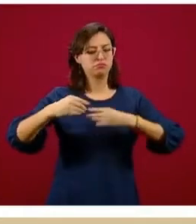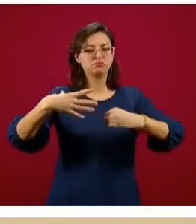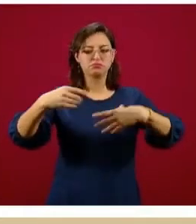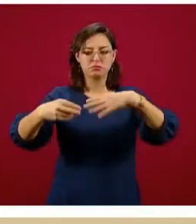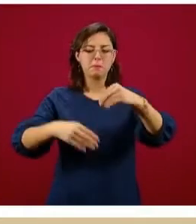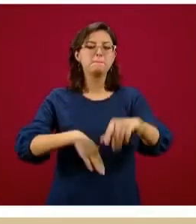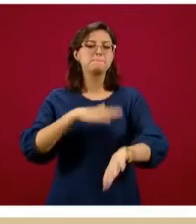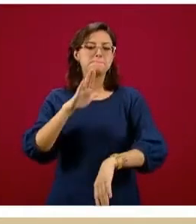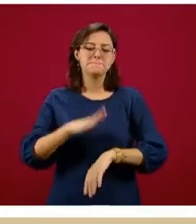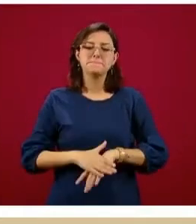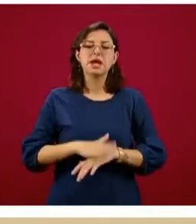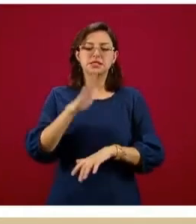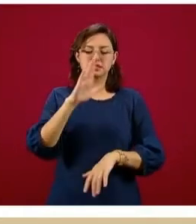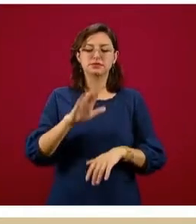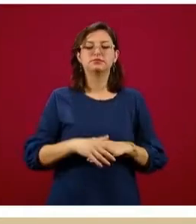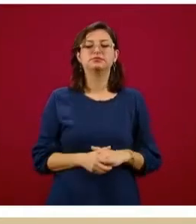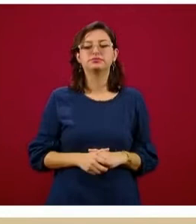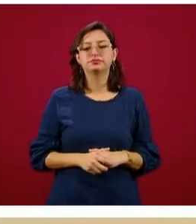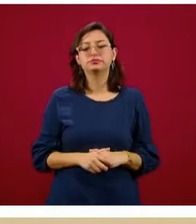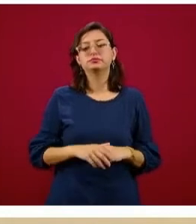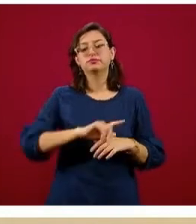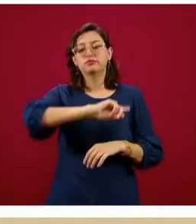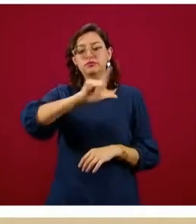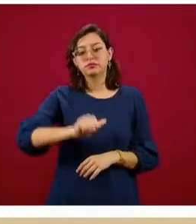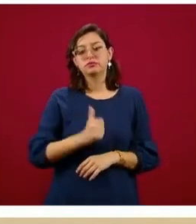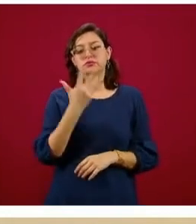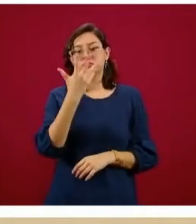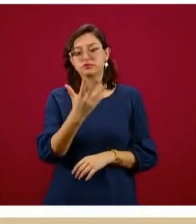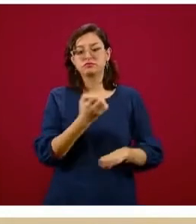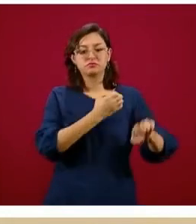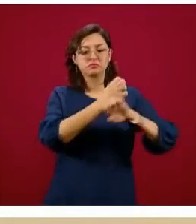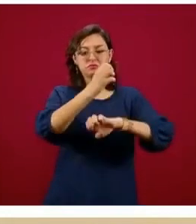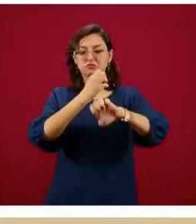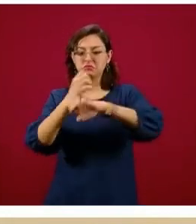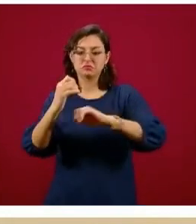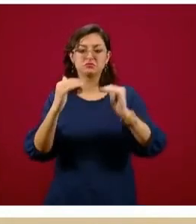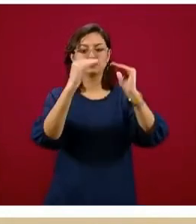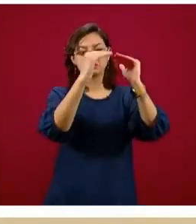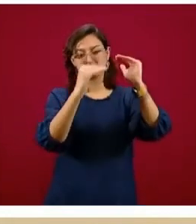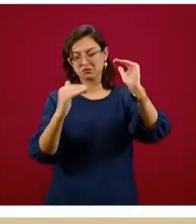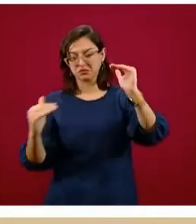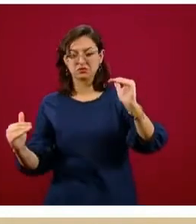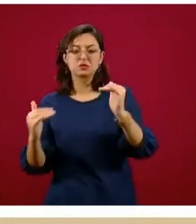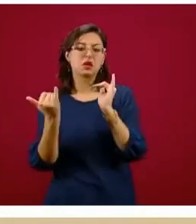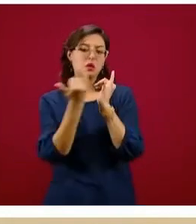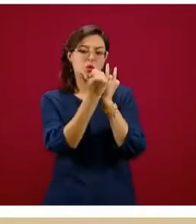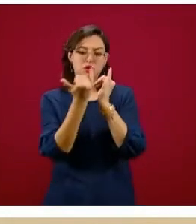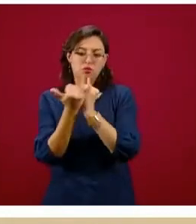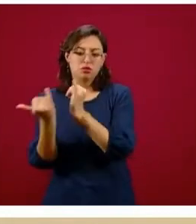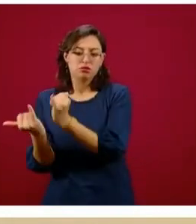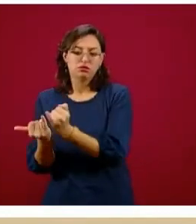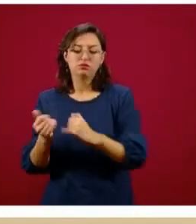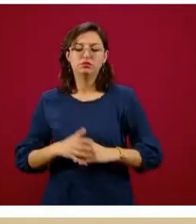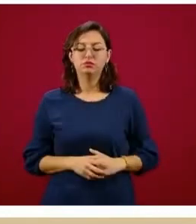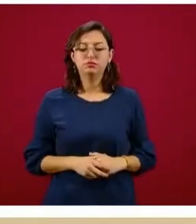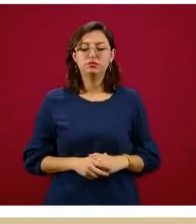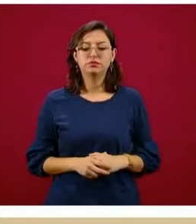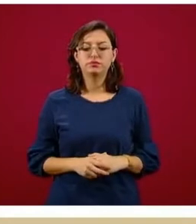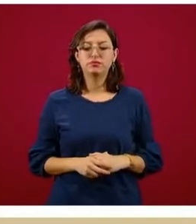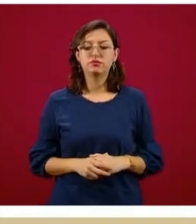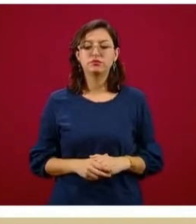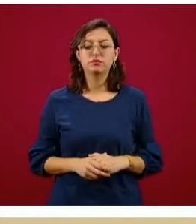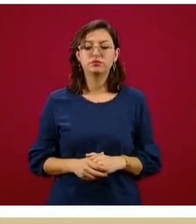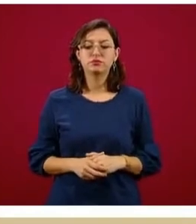de incidencia, seguida por otras 5 entidades que más o menos comparten una tasa de incidencia similar. En la